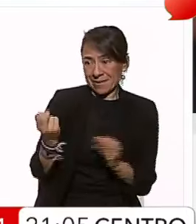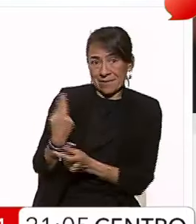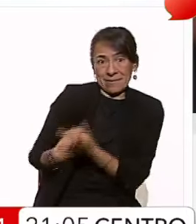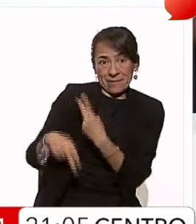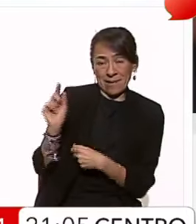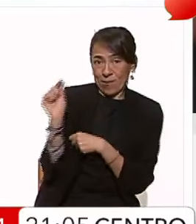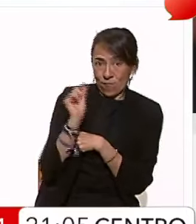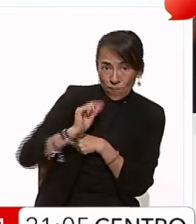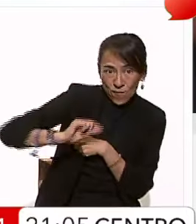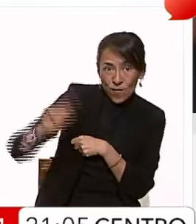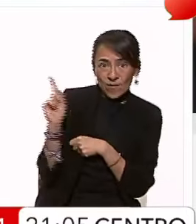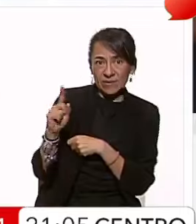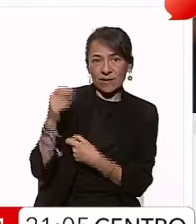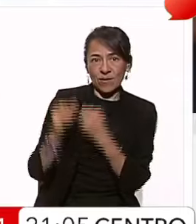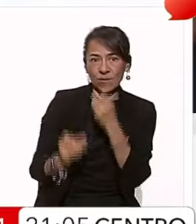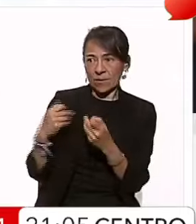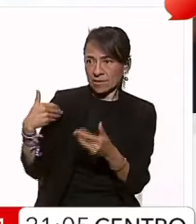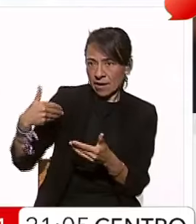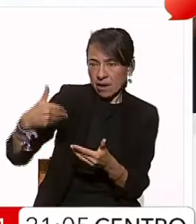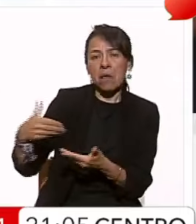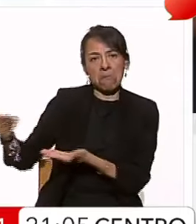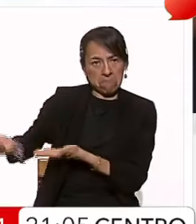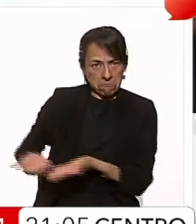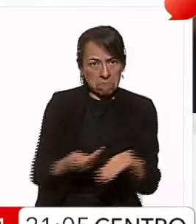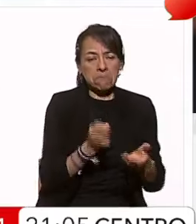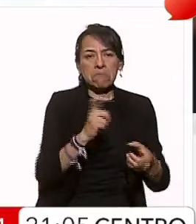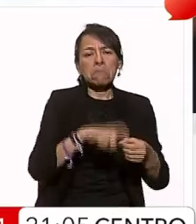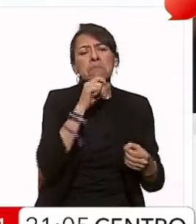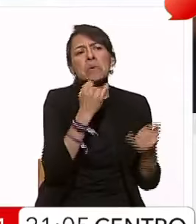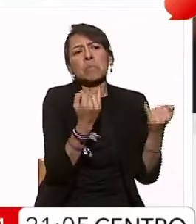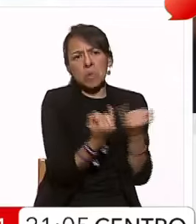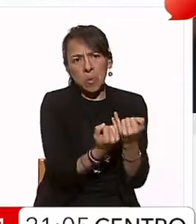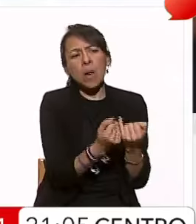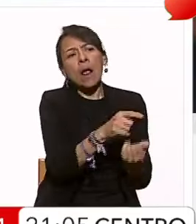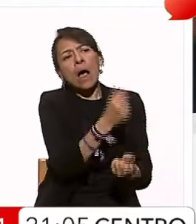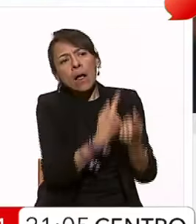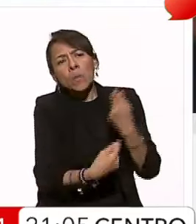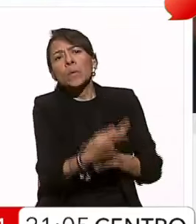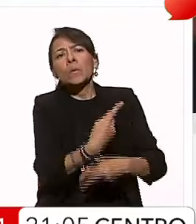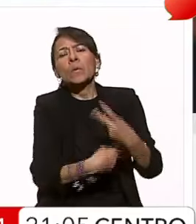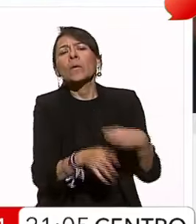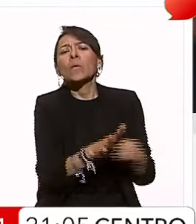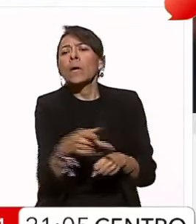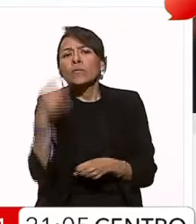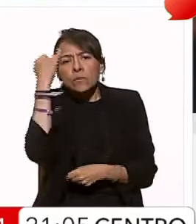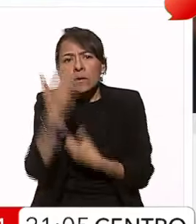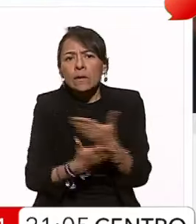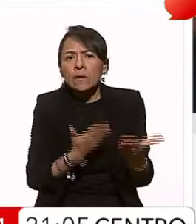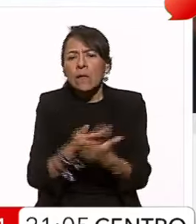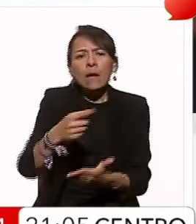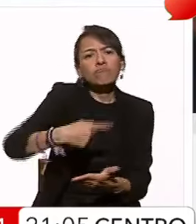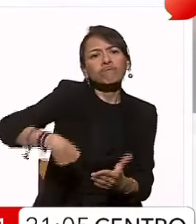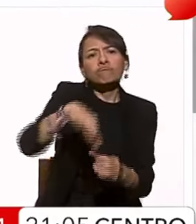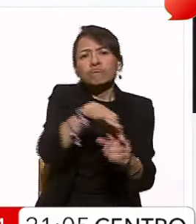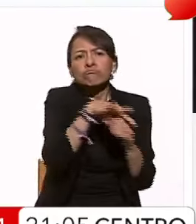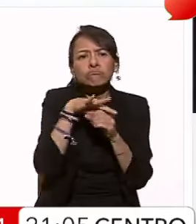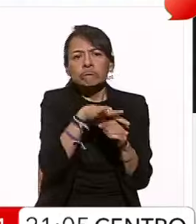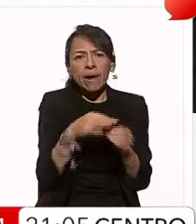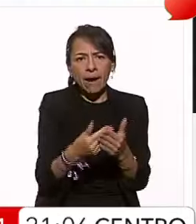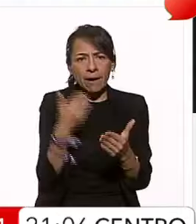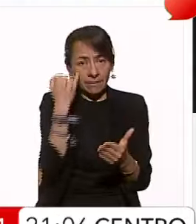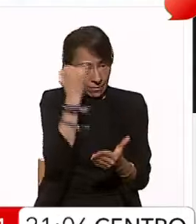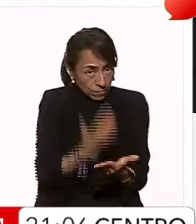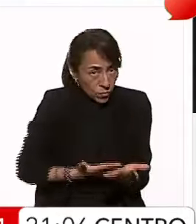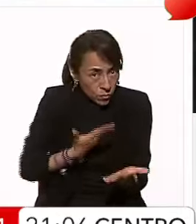judicial y las que de los procesos electorales que se plantean en la iniciativa que comentamos